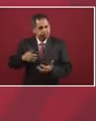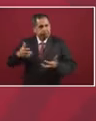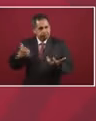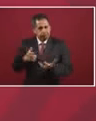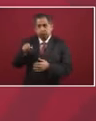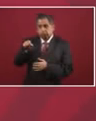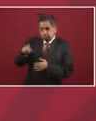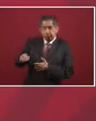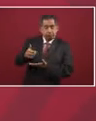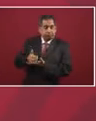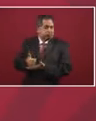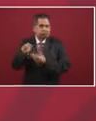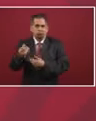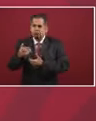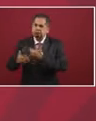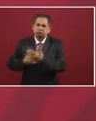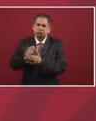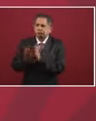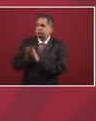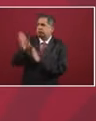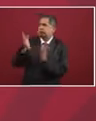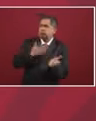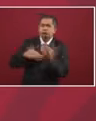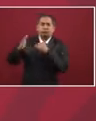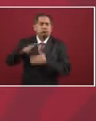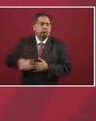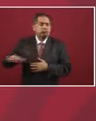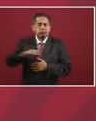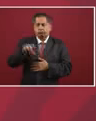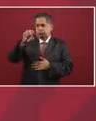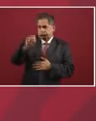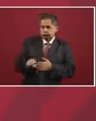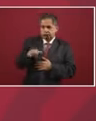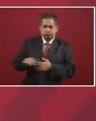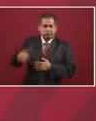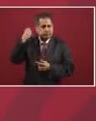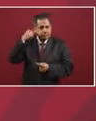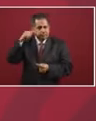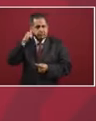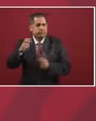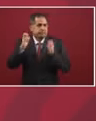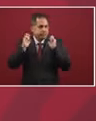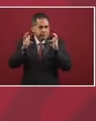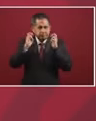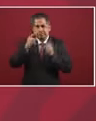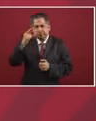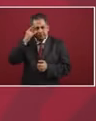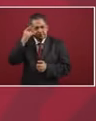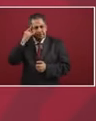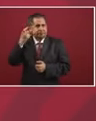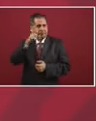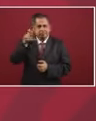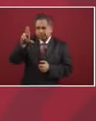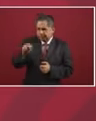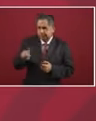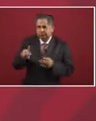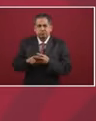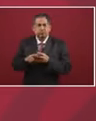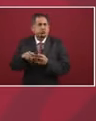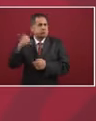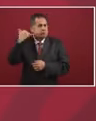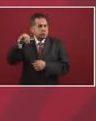el desarrollo del sureste: Tabasco, Chiapas, Campeche, Quintana Roo y